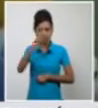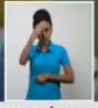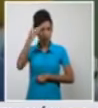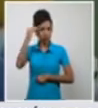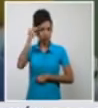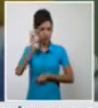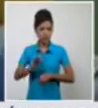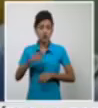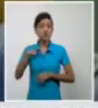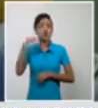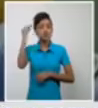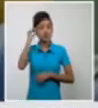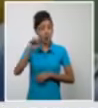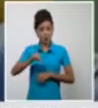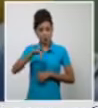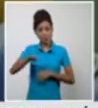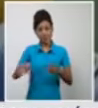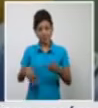Madre.